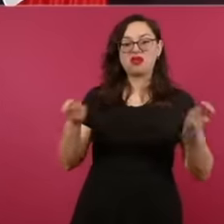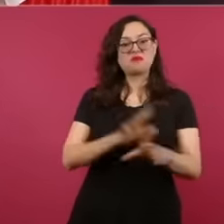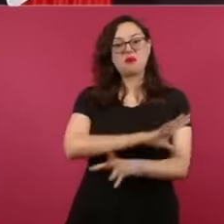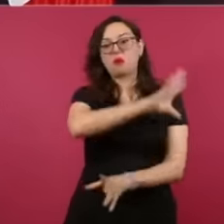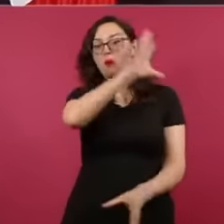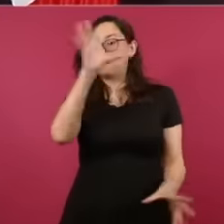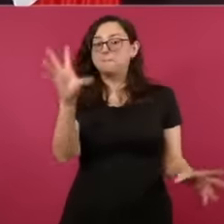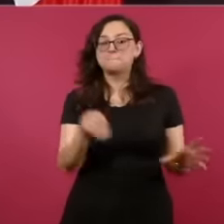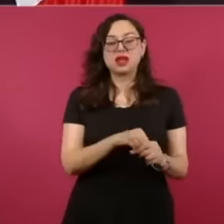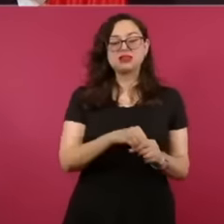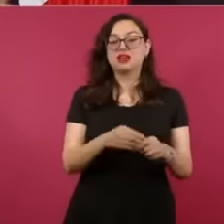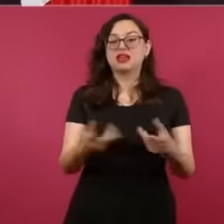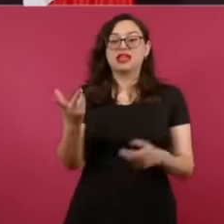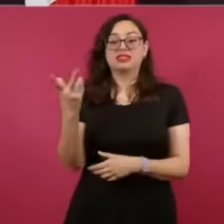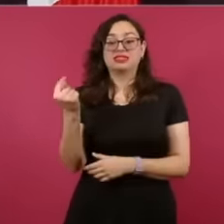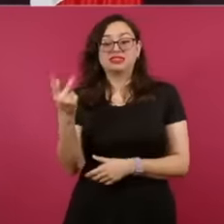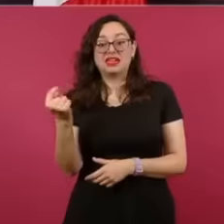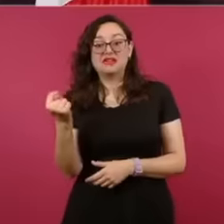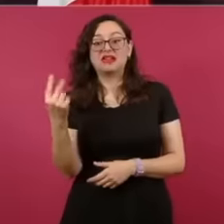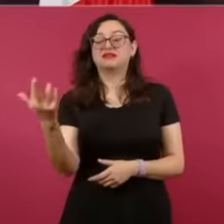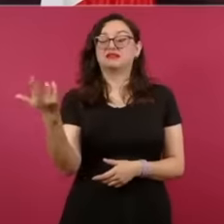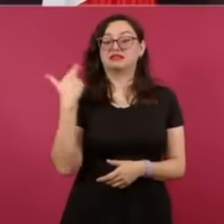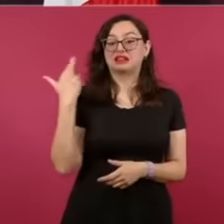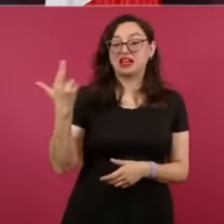todo a las televisoras,